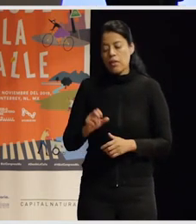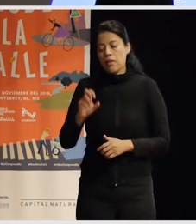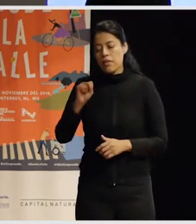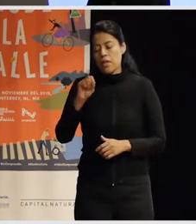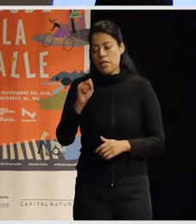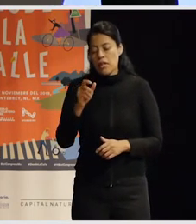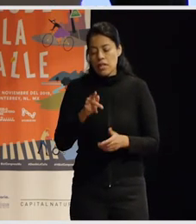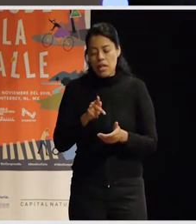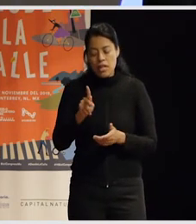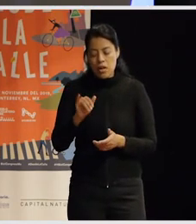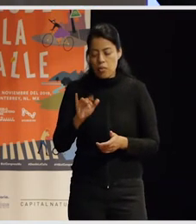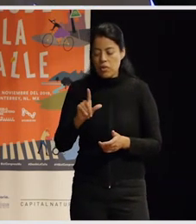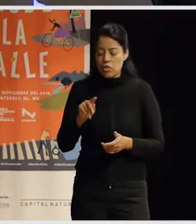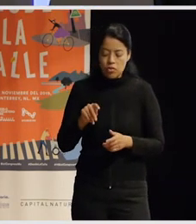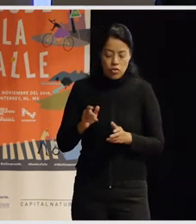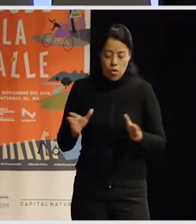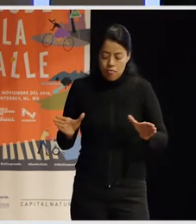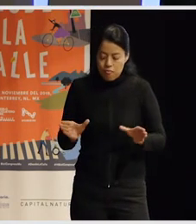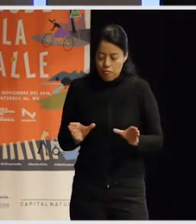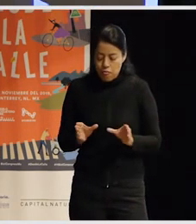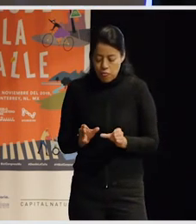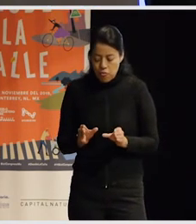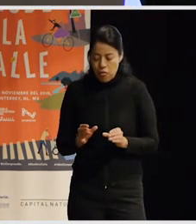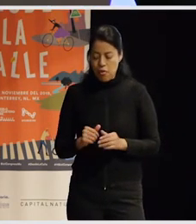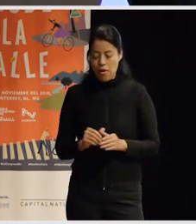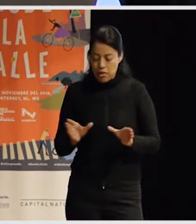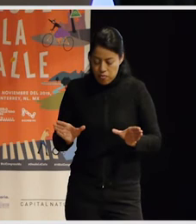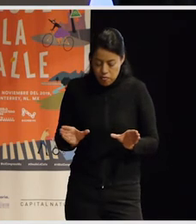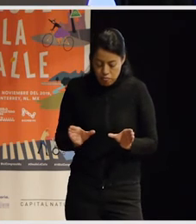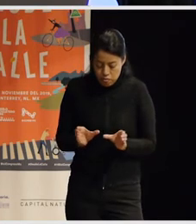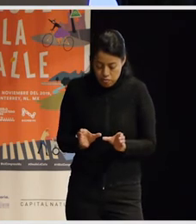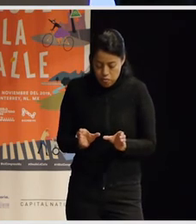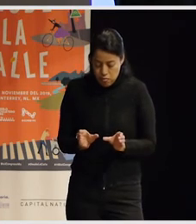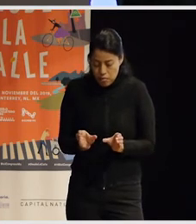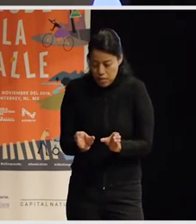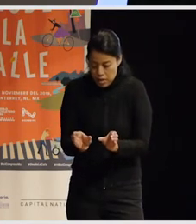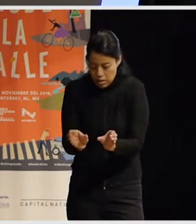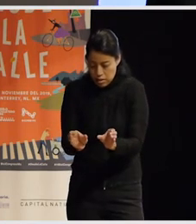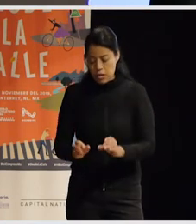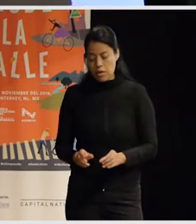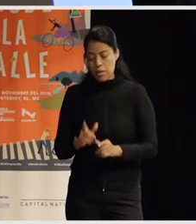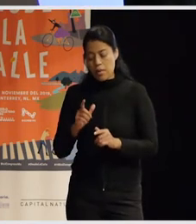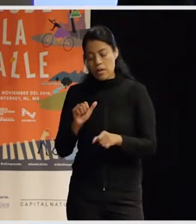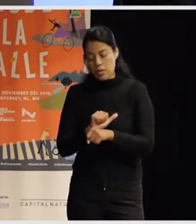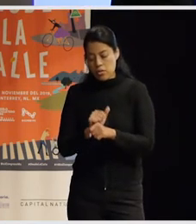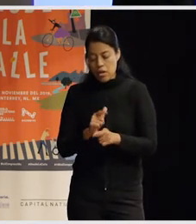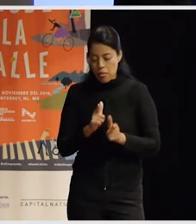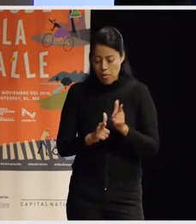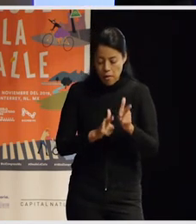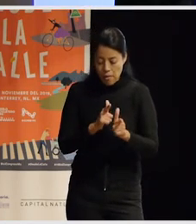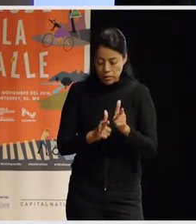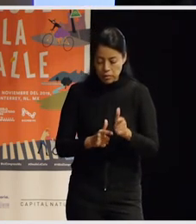pusimos una lo reducimos a 280 más o menos también los ciclistas pudieron utilizar la